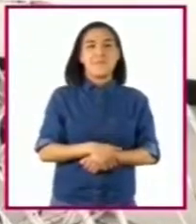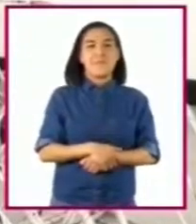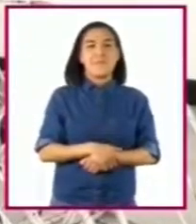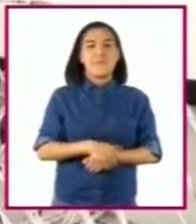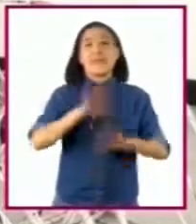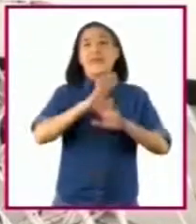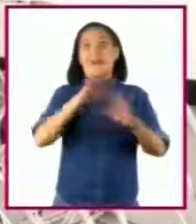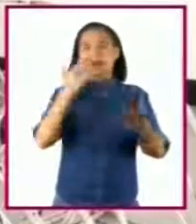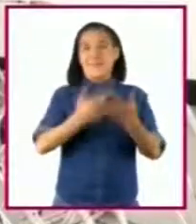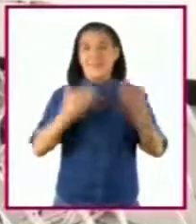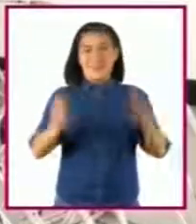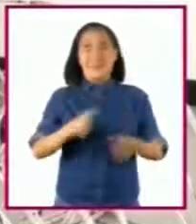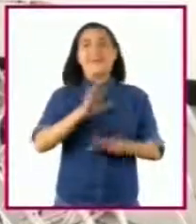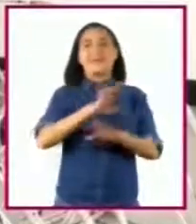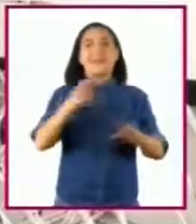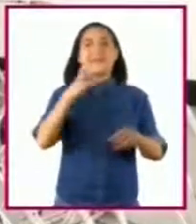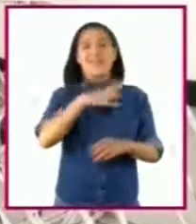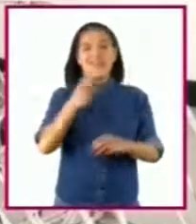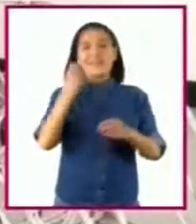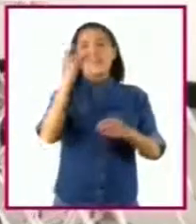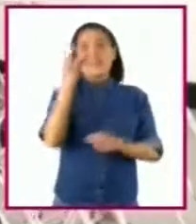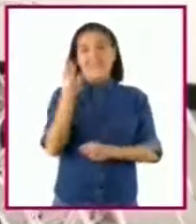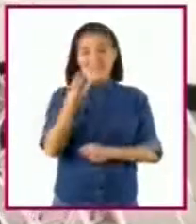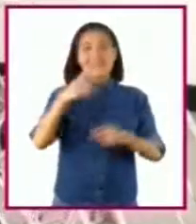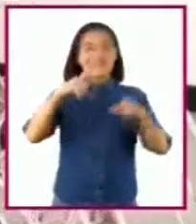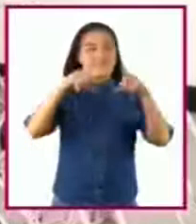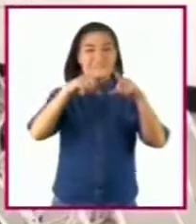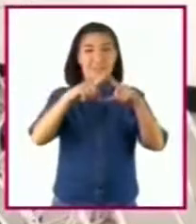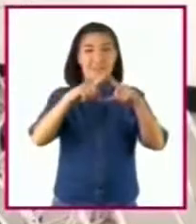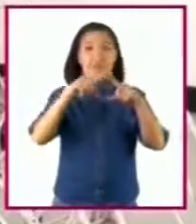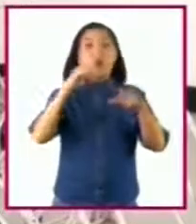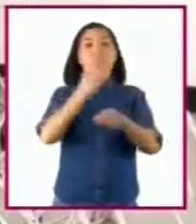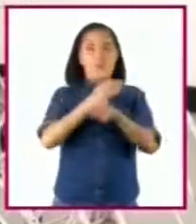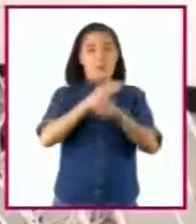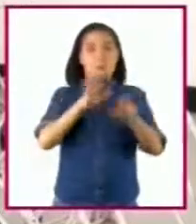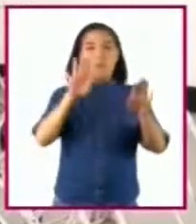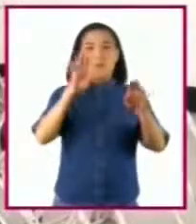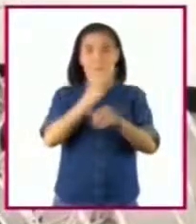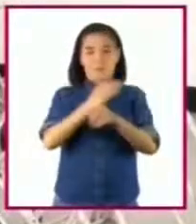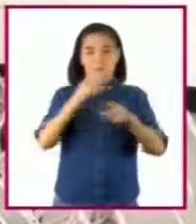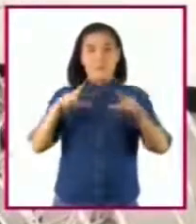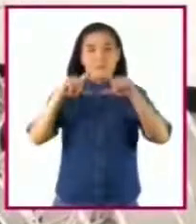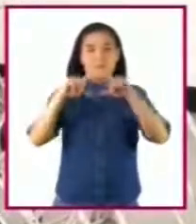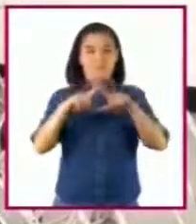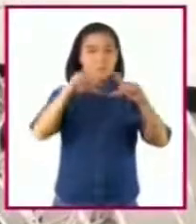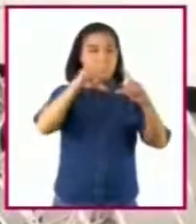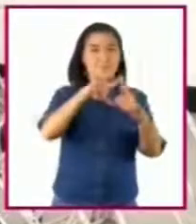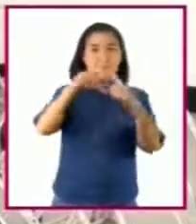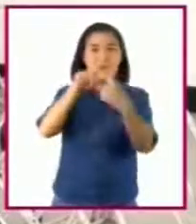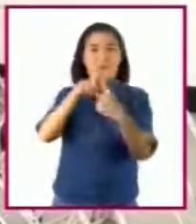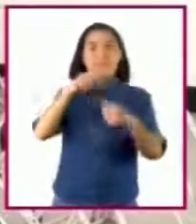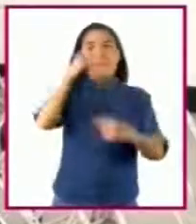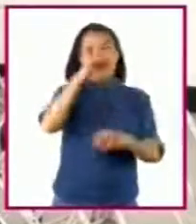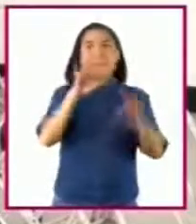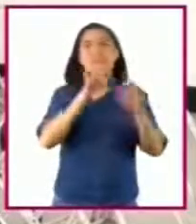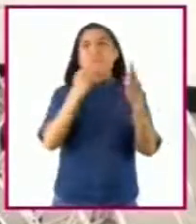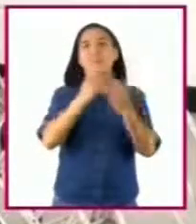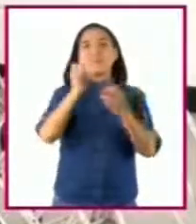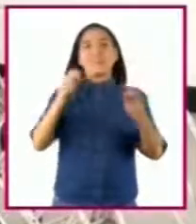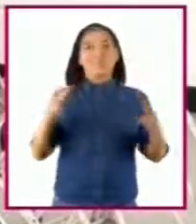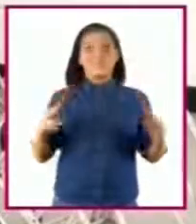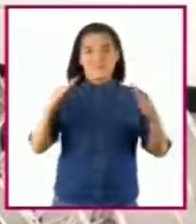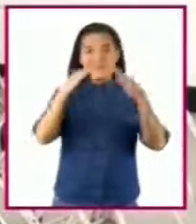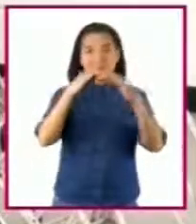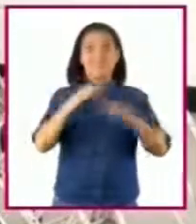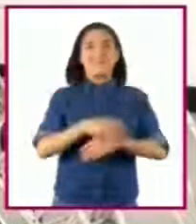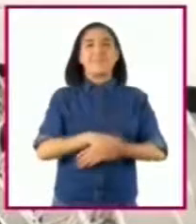Ahora sí, tenemos tres triángulos, los cuales vamos a unir para formar una pirámide. ¿Puedes mirar, por